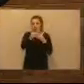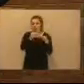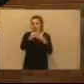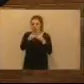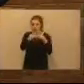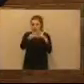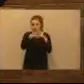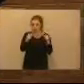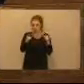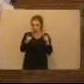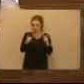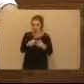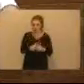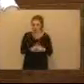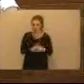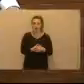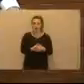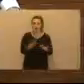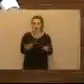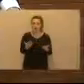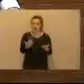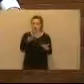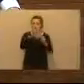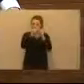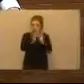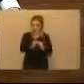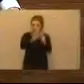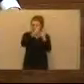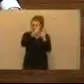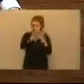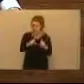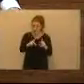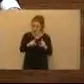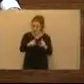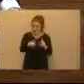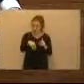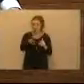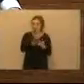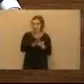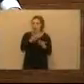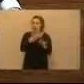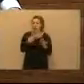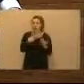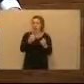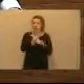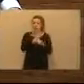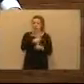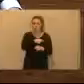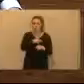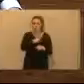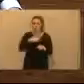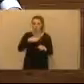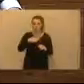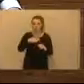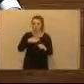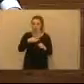su documentación. Para elaborar este censo, pues se trabajará en el seno de la Comisión de Patrimonio Etnográfico dentro del